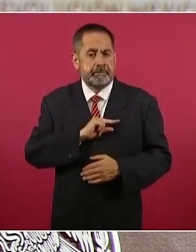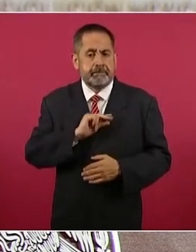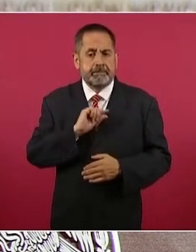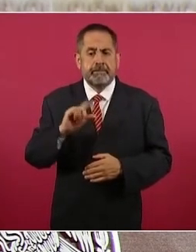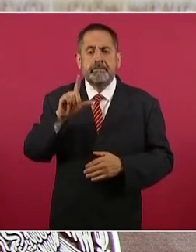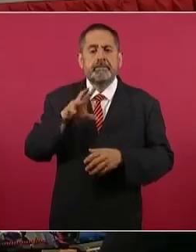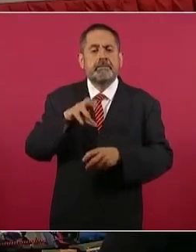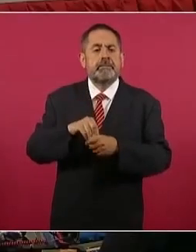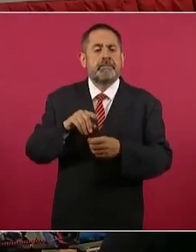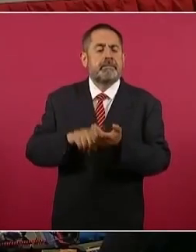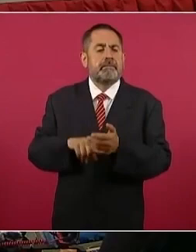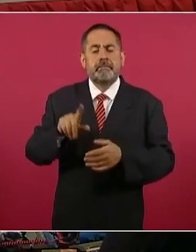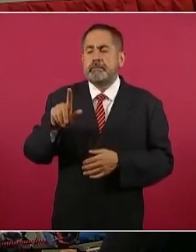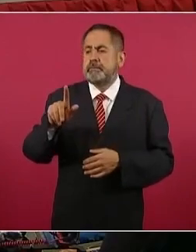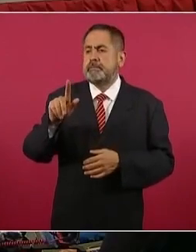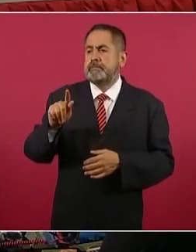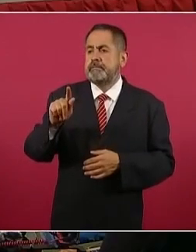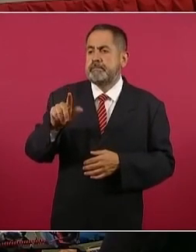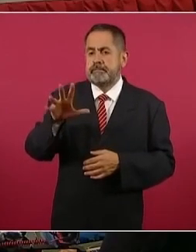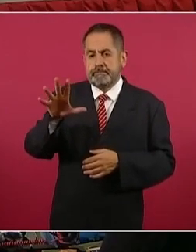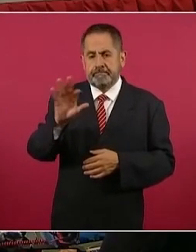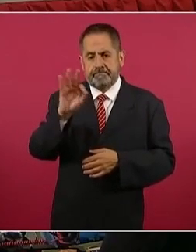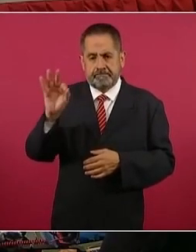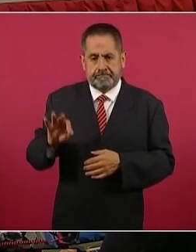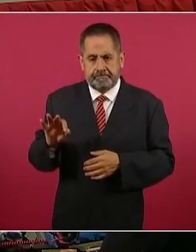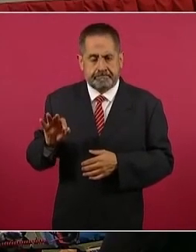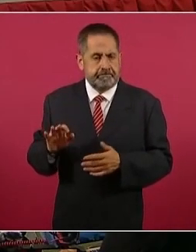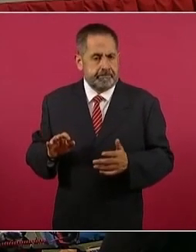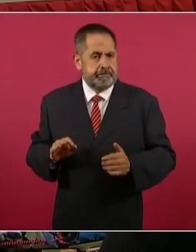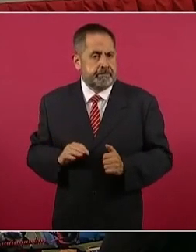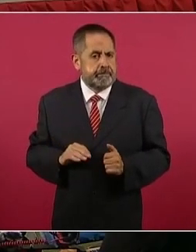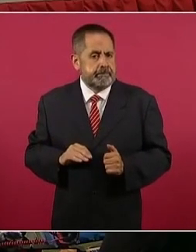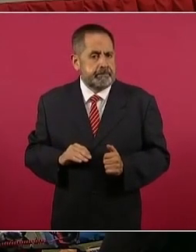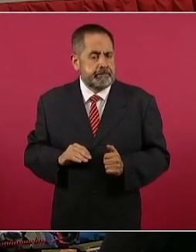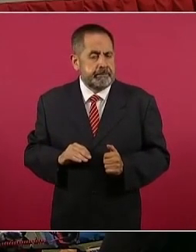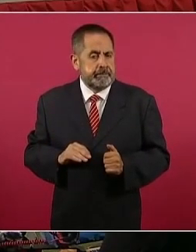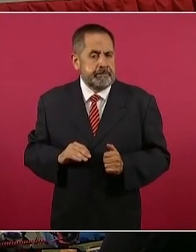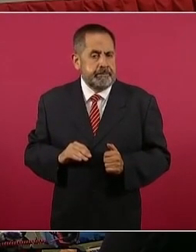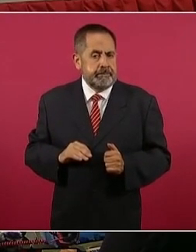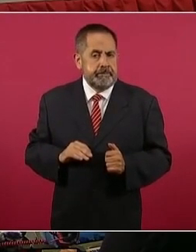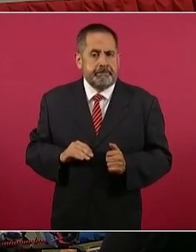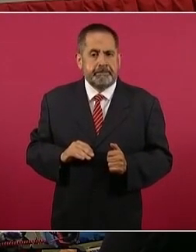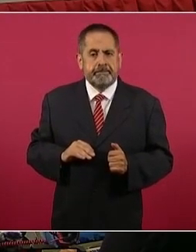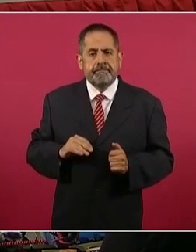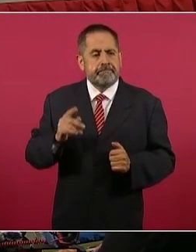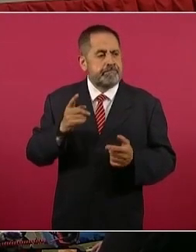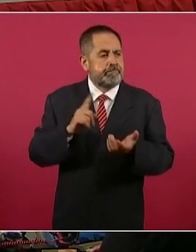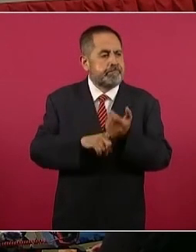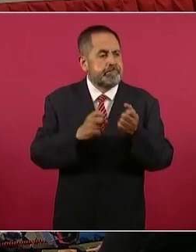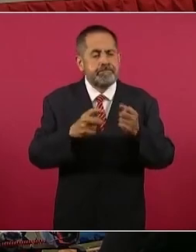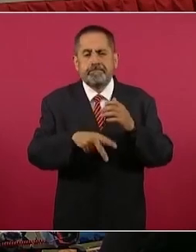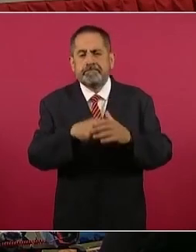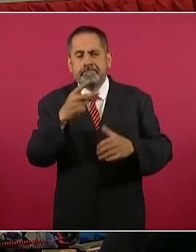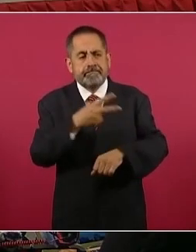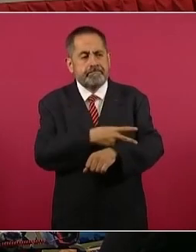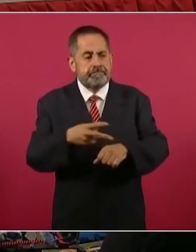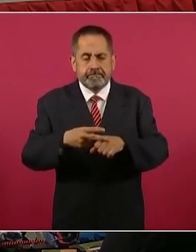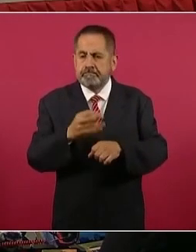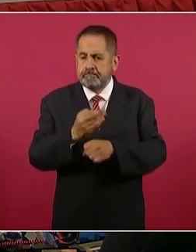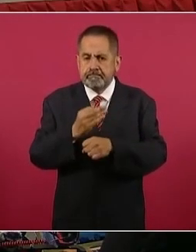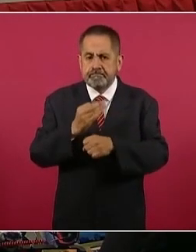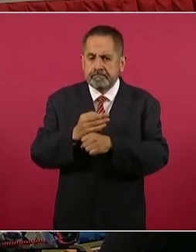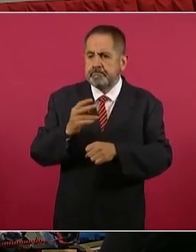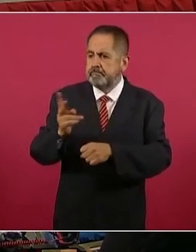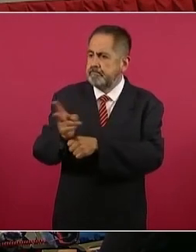estamos al 75 por ciento ahí hay muchas de estas vacantes que están justamente en la jornada